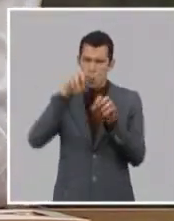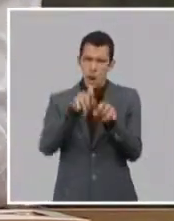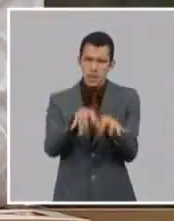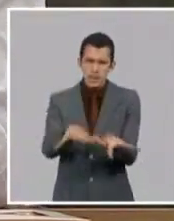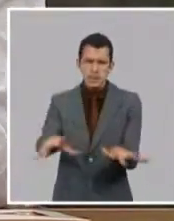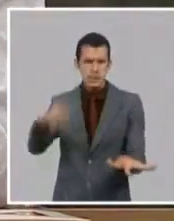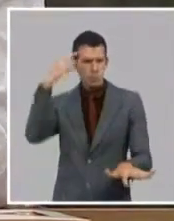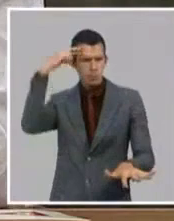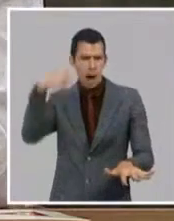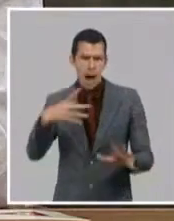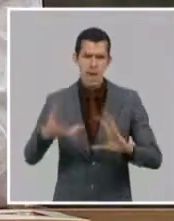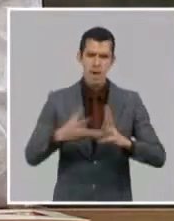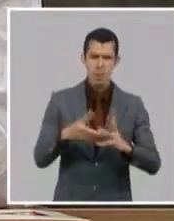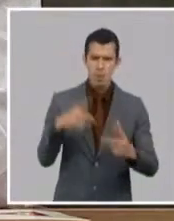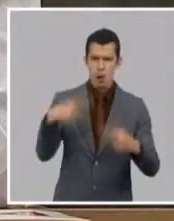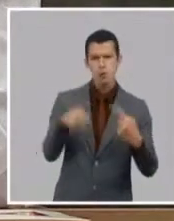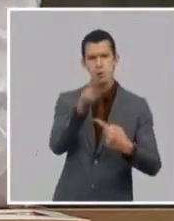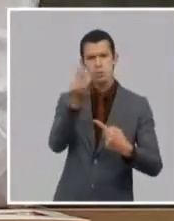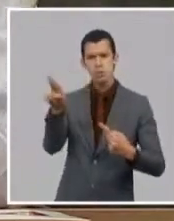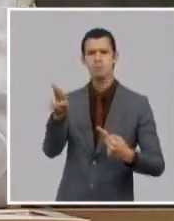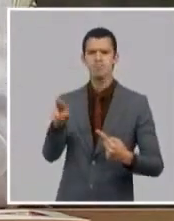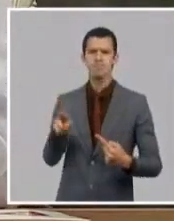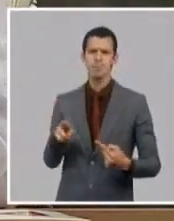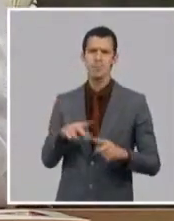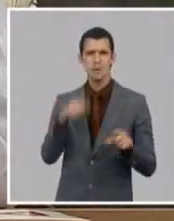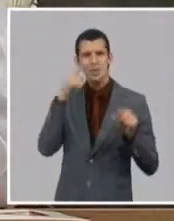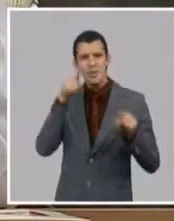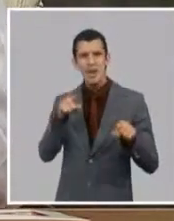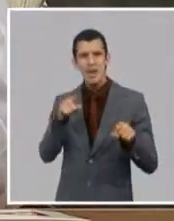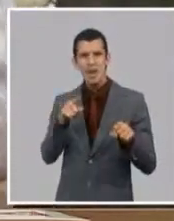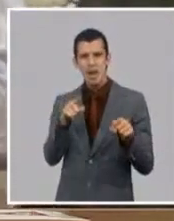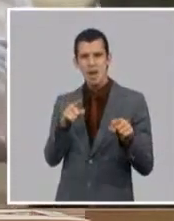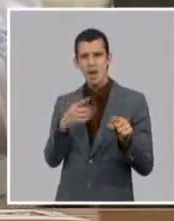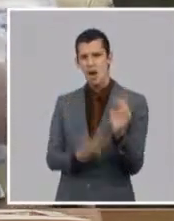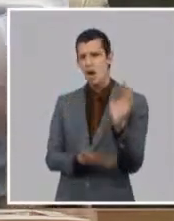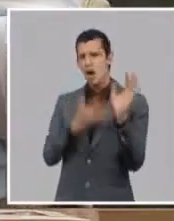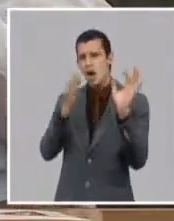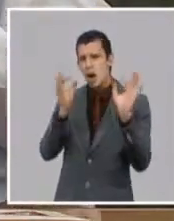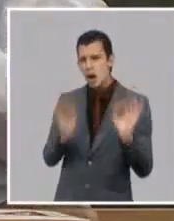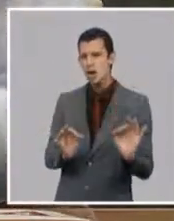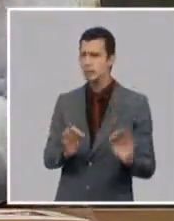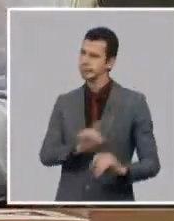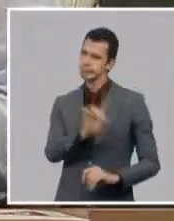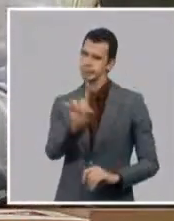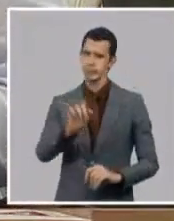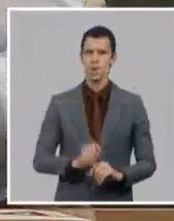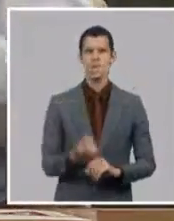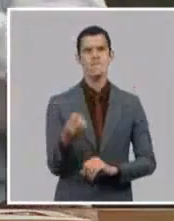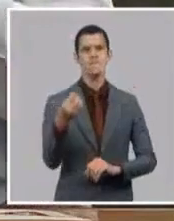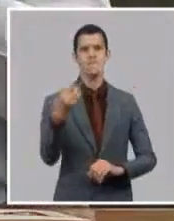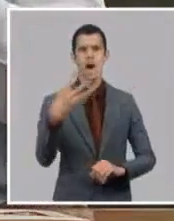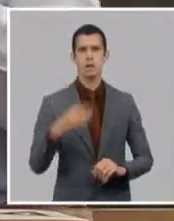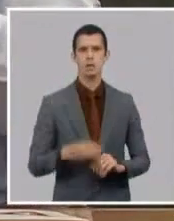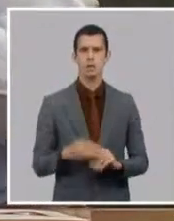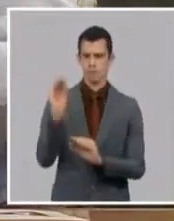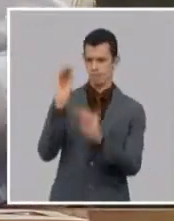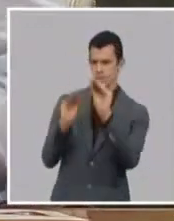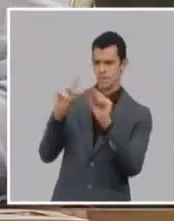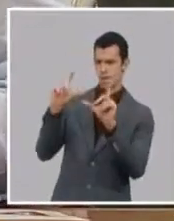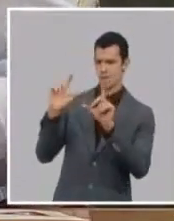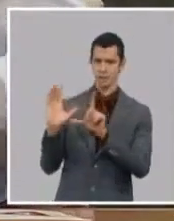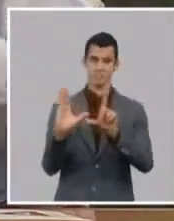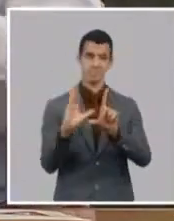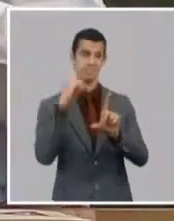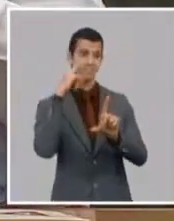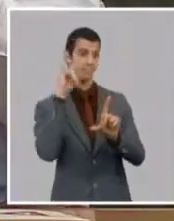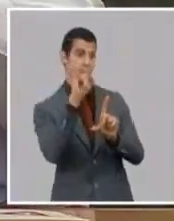mentirosas imágenes, llamando a hechos violentos. Yo no sé esa construcción que han hecho de que nosotros no oímos al